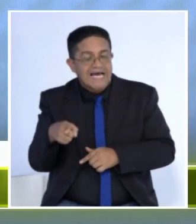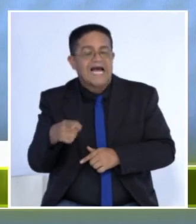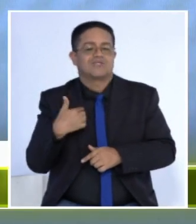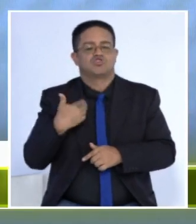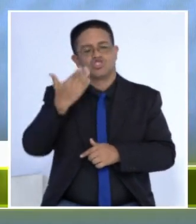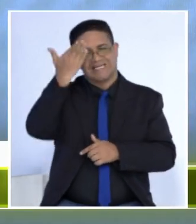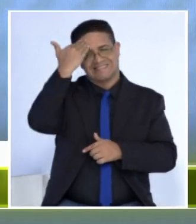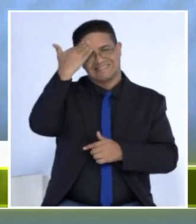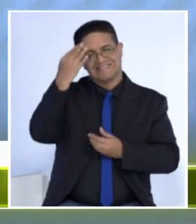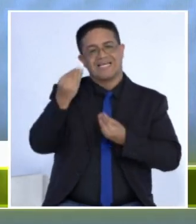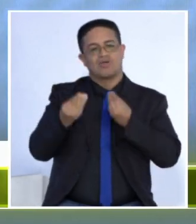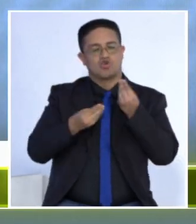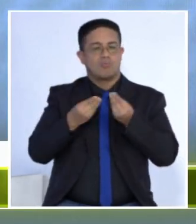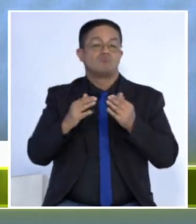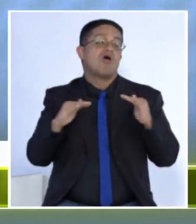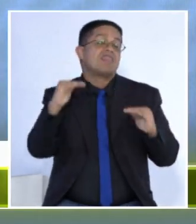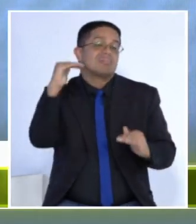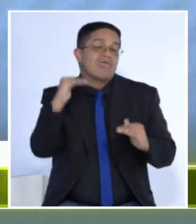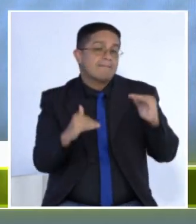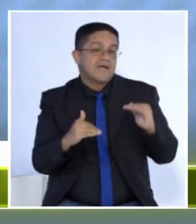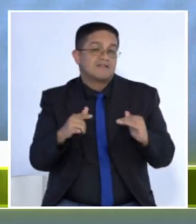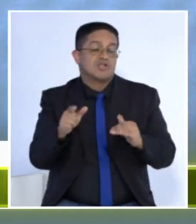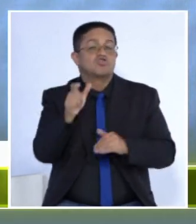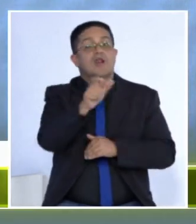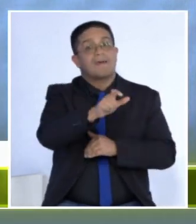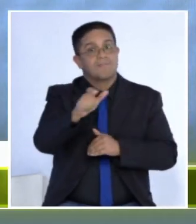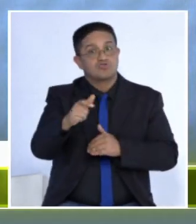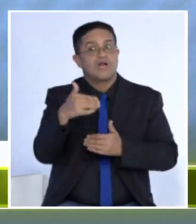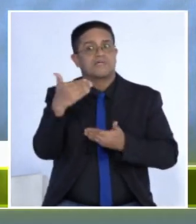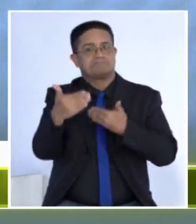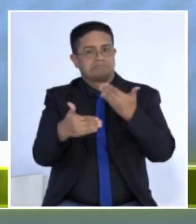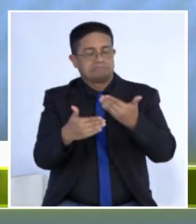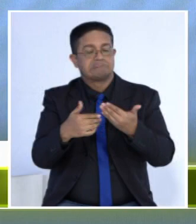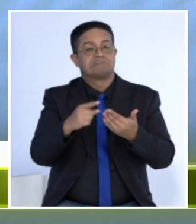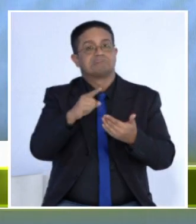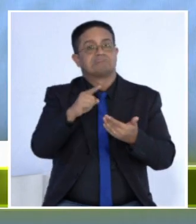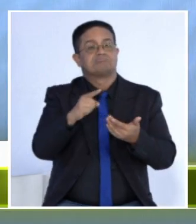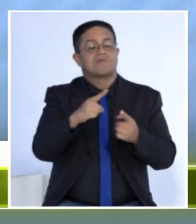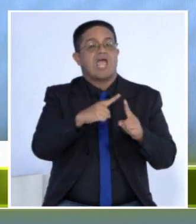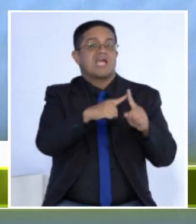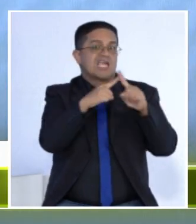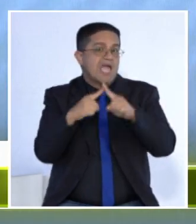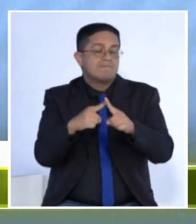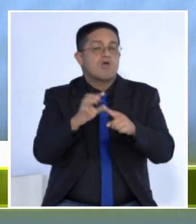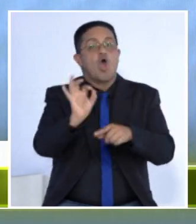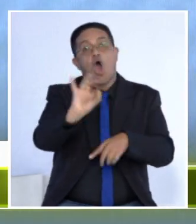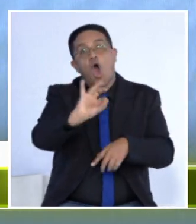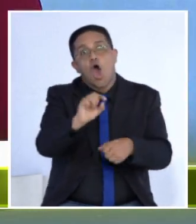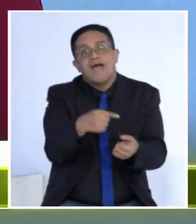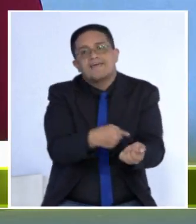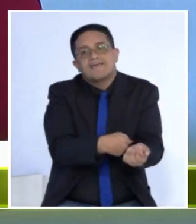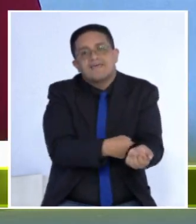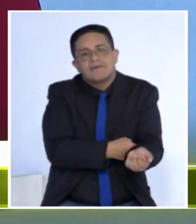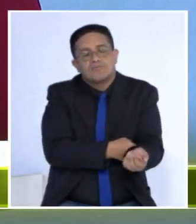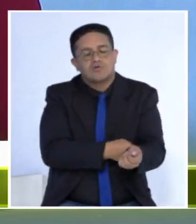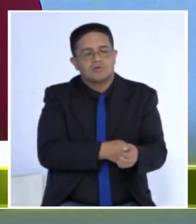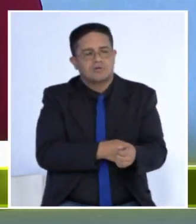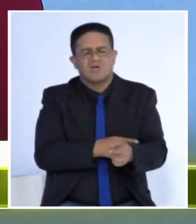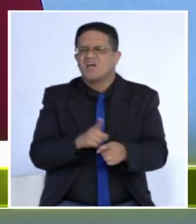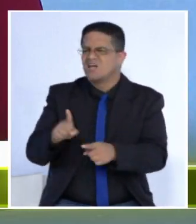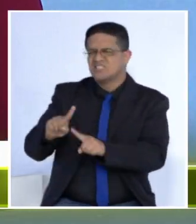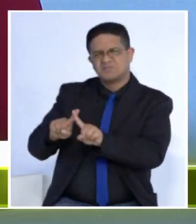quirúrgico. Y dependiendo de todo lo demás, el paciente va a ir a radioterapia, con quimioterapia o sin quimioterapia. Pero sí se